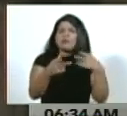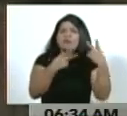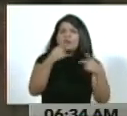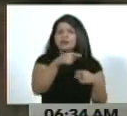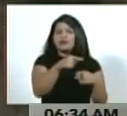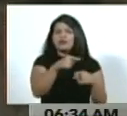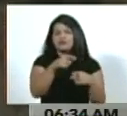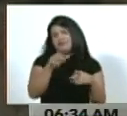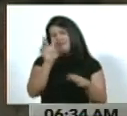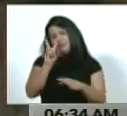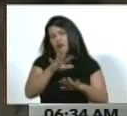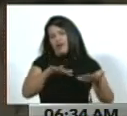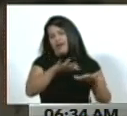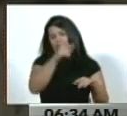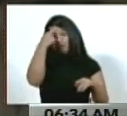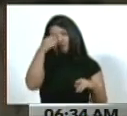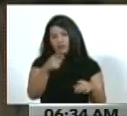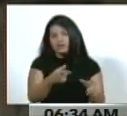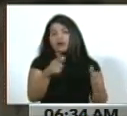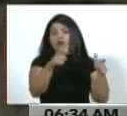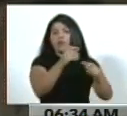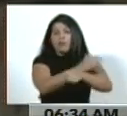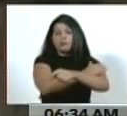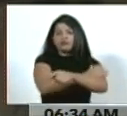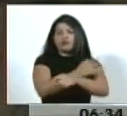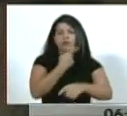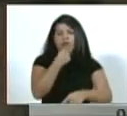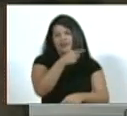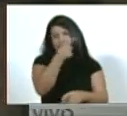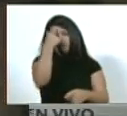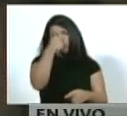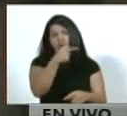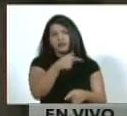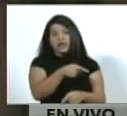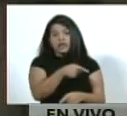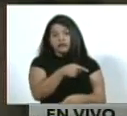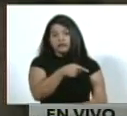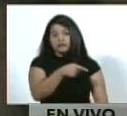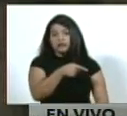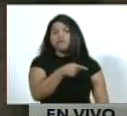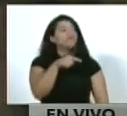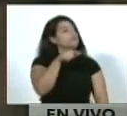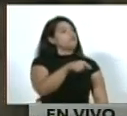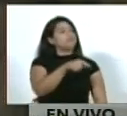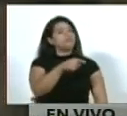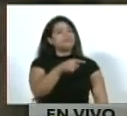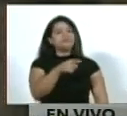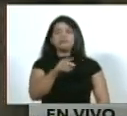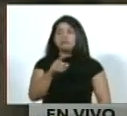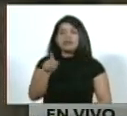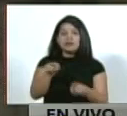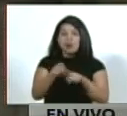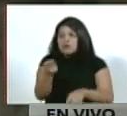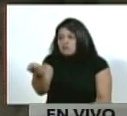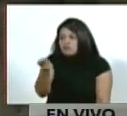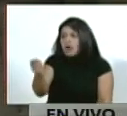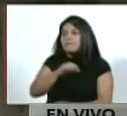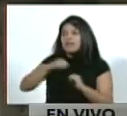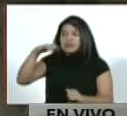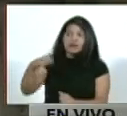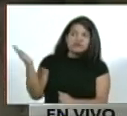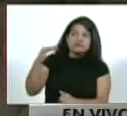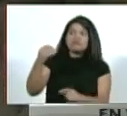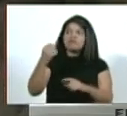de la vida nacional, específicamente de la oposición política, que le hacen a la Fuerza Armada para